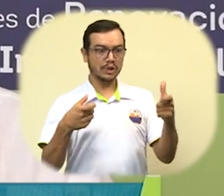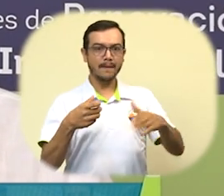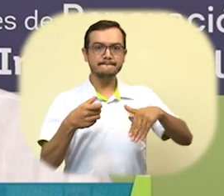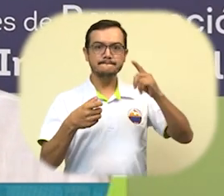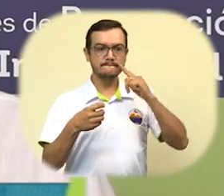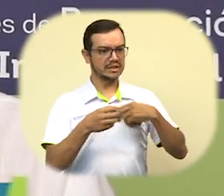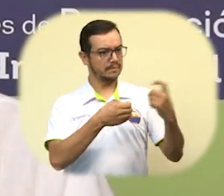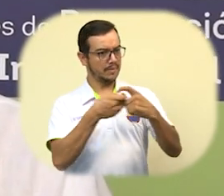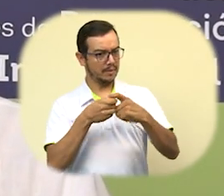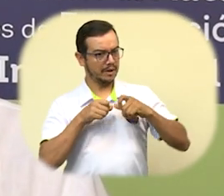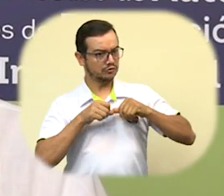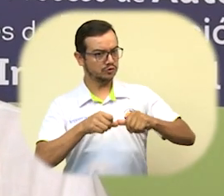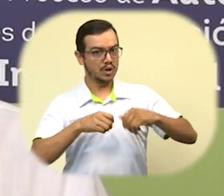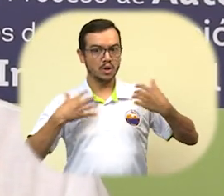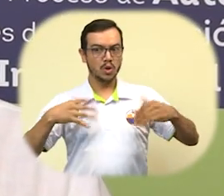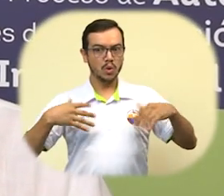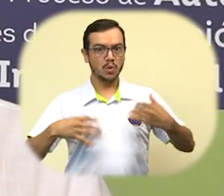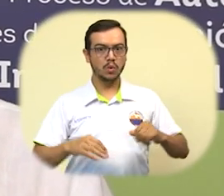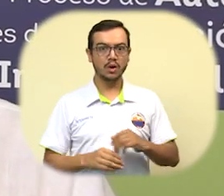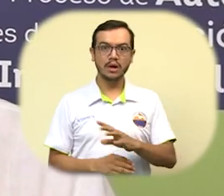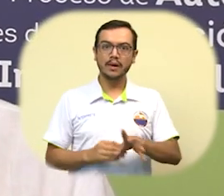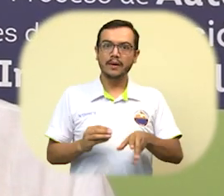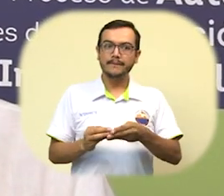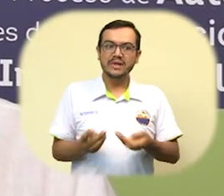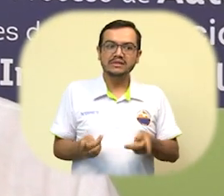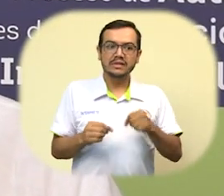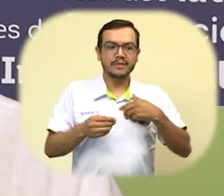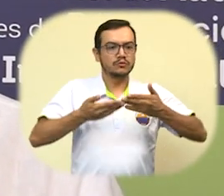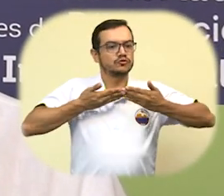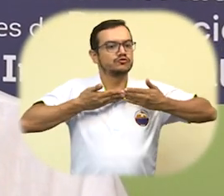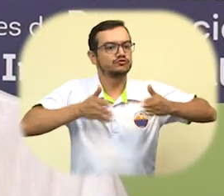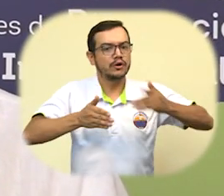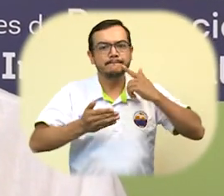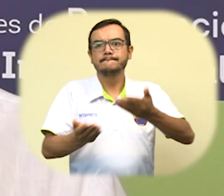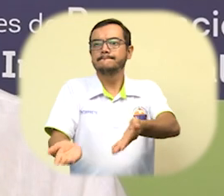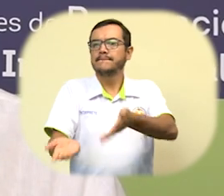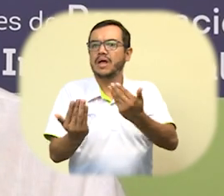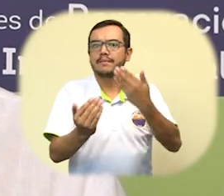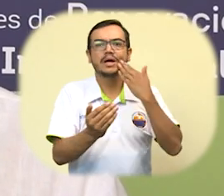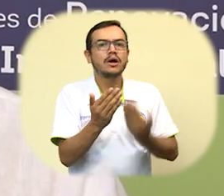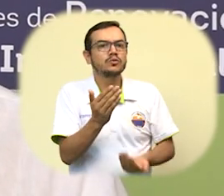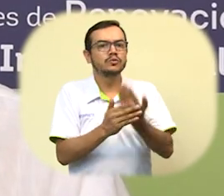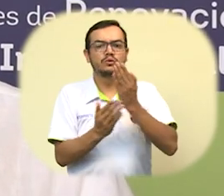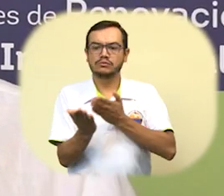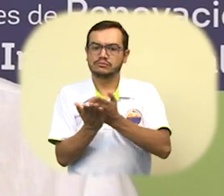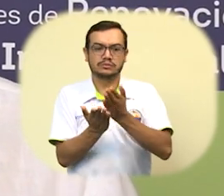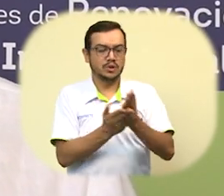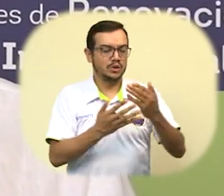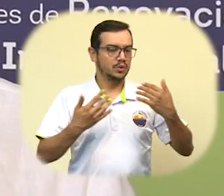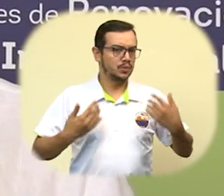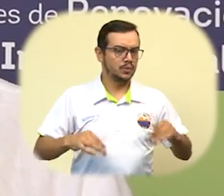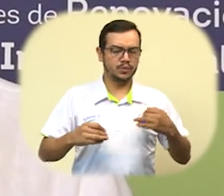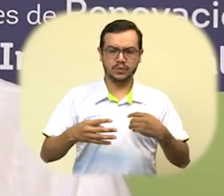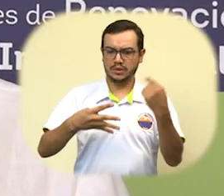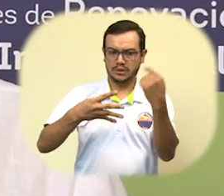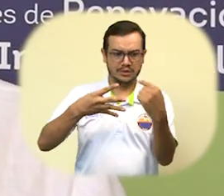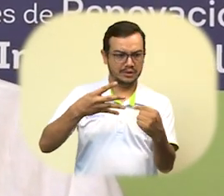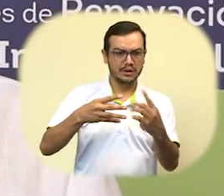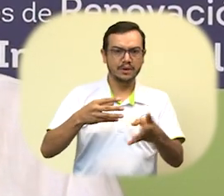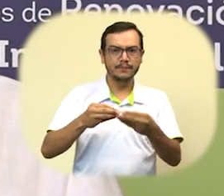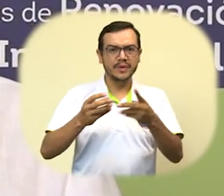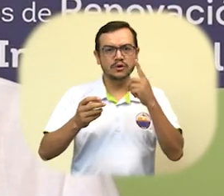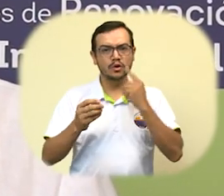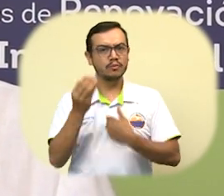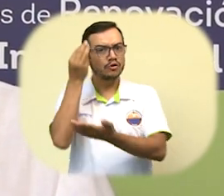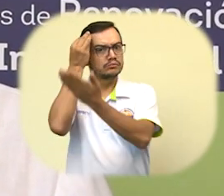que es algo bastante valioso, pero además cómo ha incrementado la oferta educativa, las nuevas carreras, en fin,